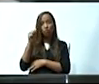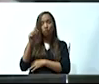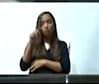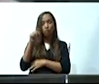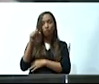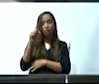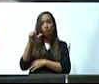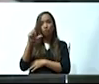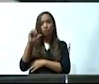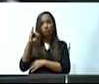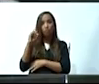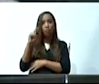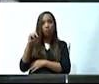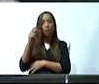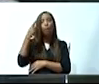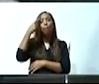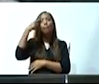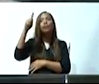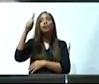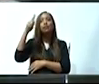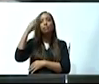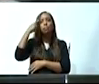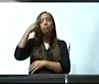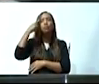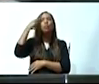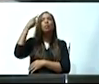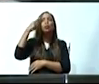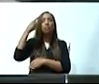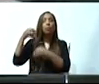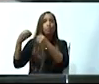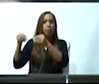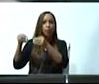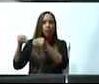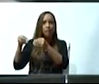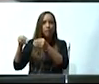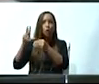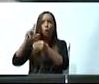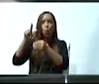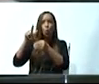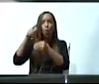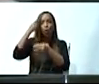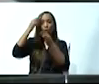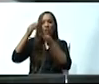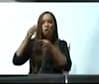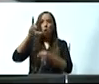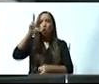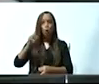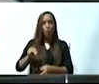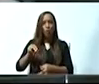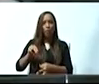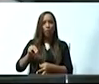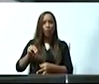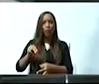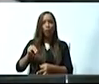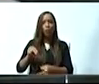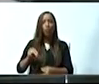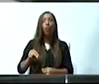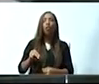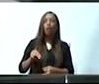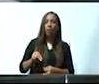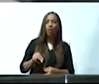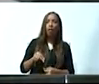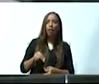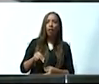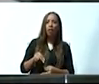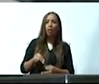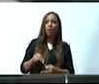energético nacional, pero súper importante para las finanzas nacionales, y que se creara un fideicomiso donde se pigmentara las ganancias